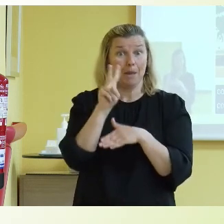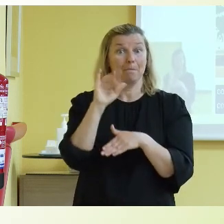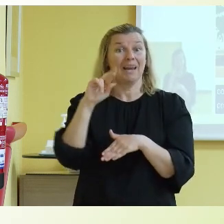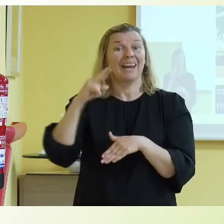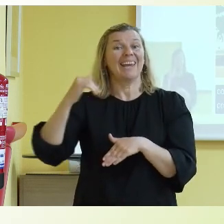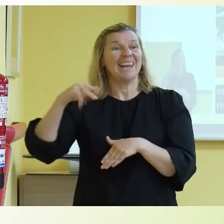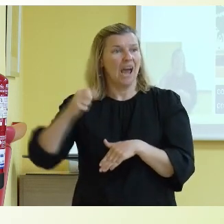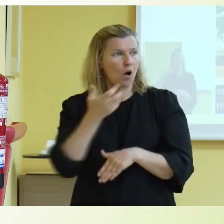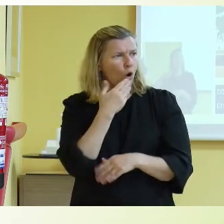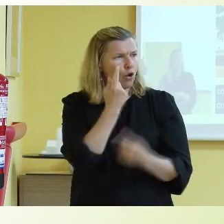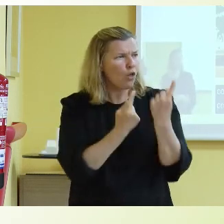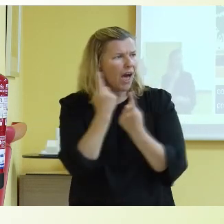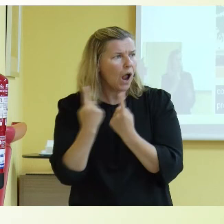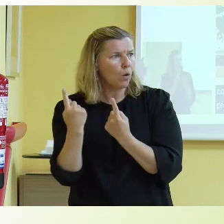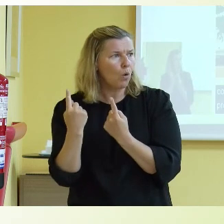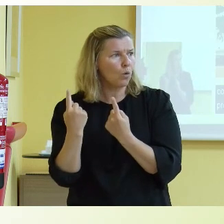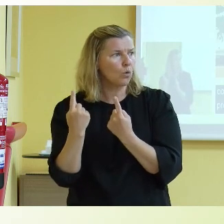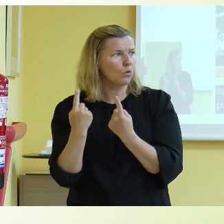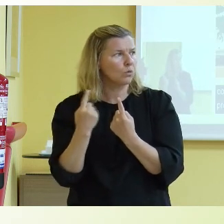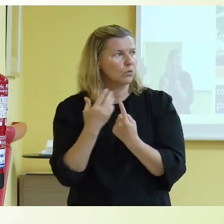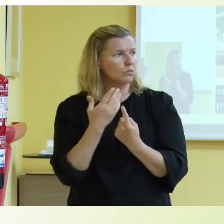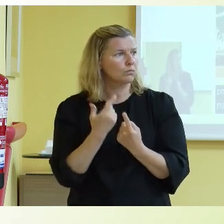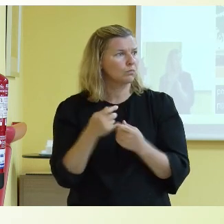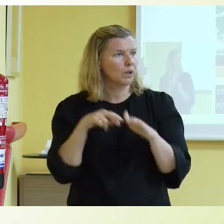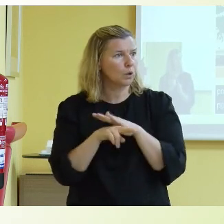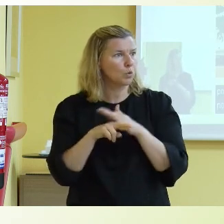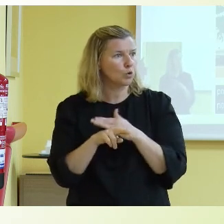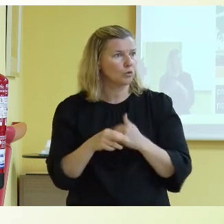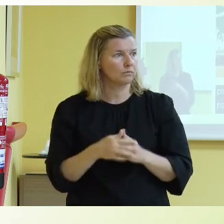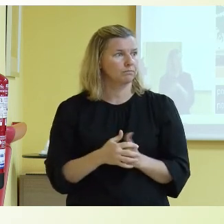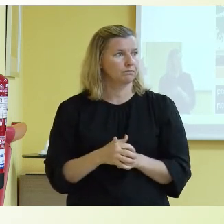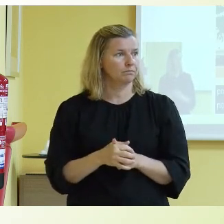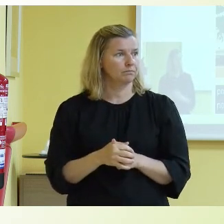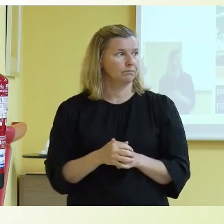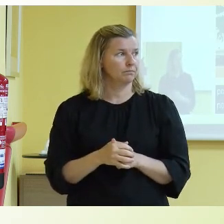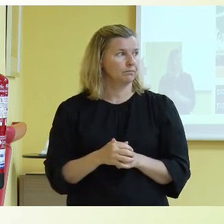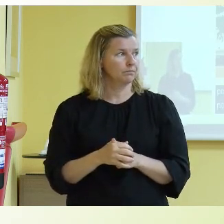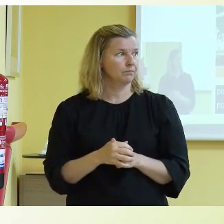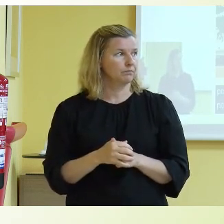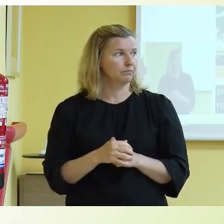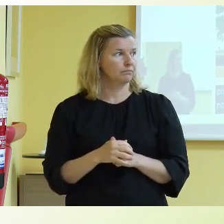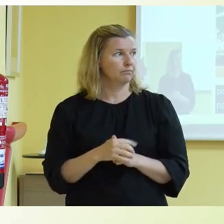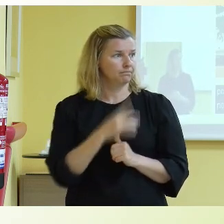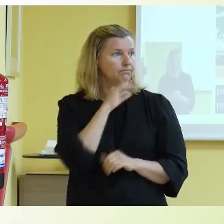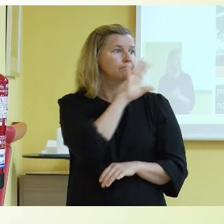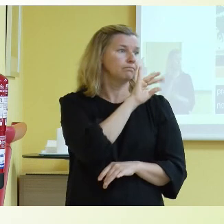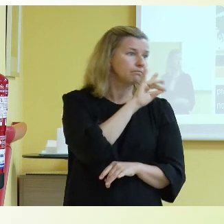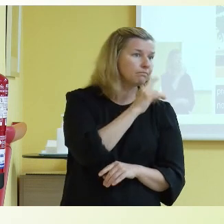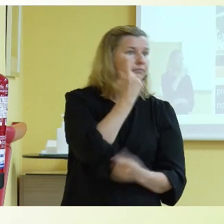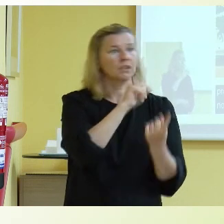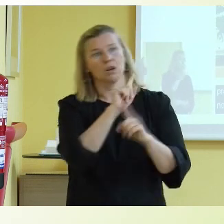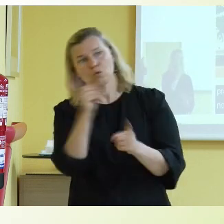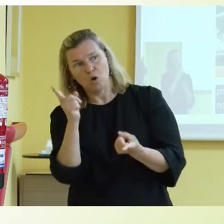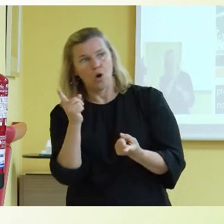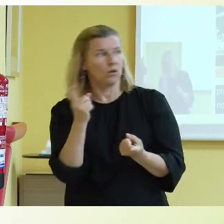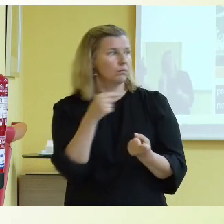Virginia. ¿Conocéis alguno de estos recursos? Sí, todos, ¿no? ¿O no? Hay gente que sí, gente que